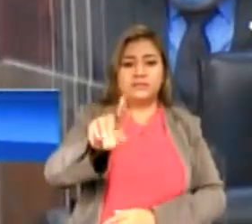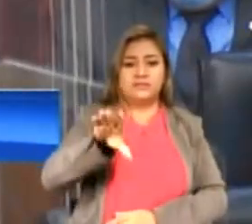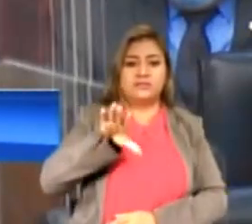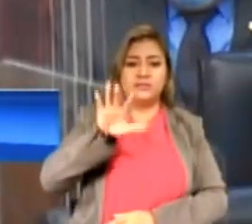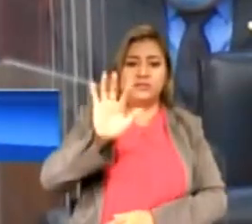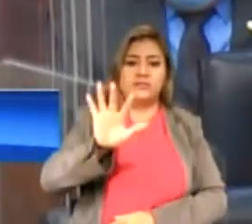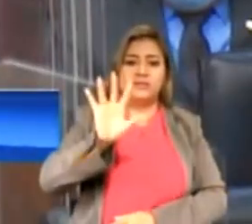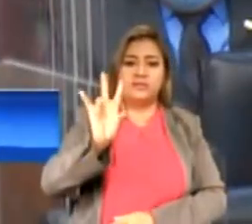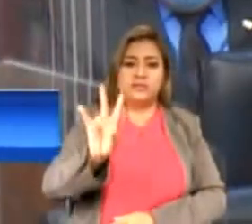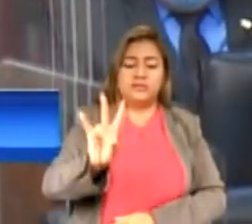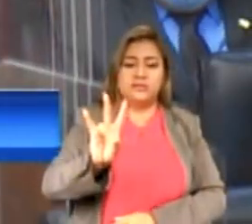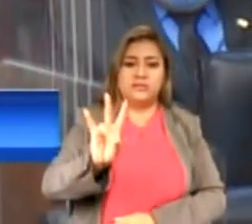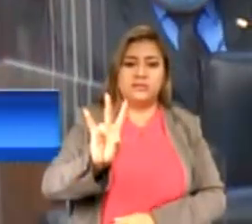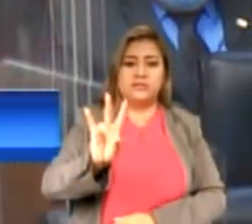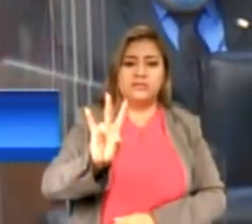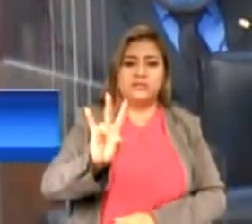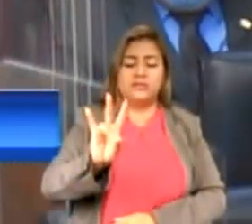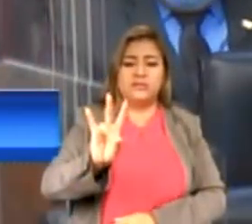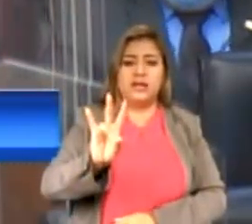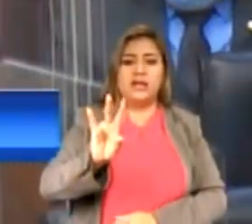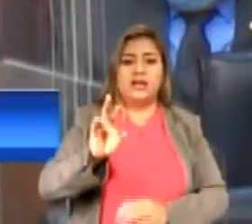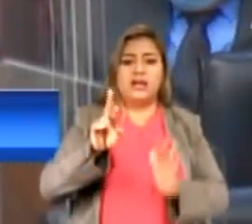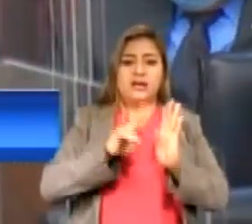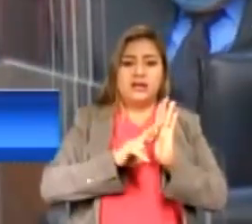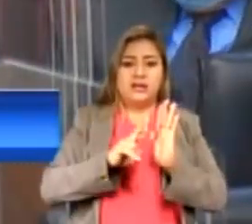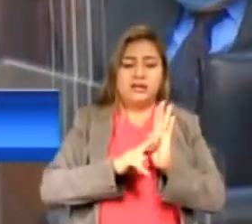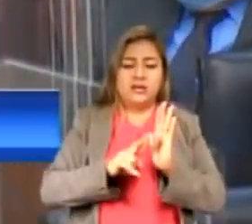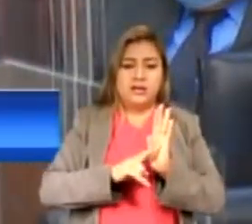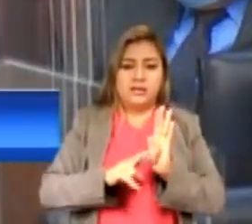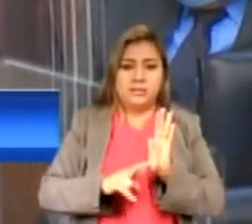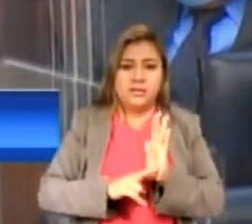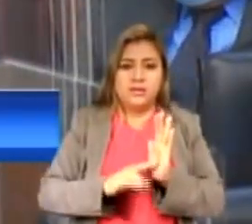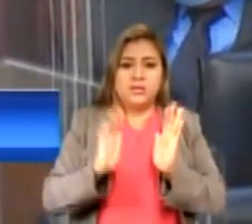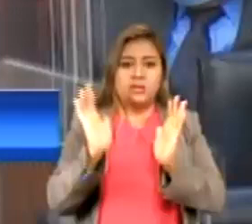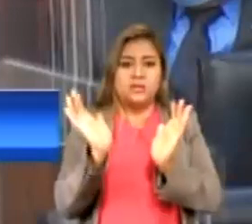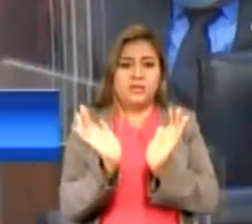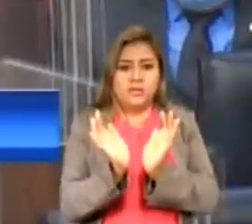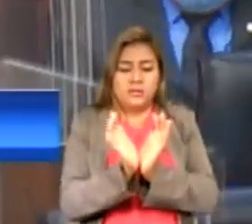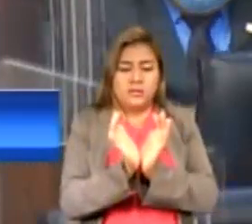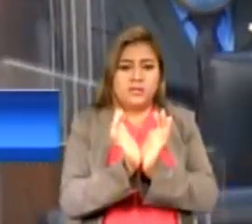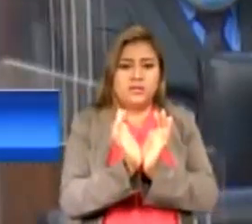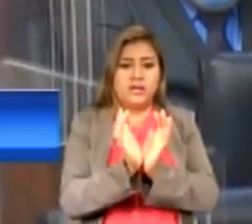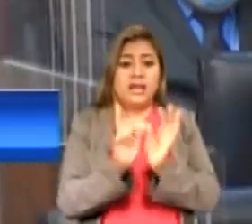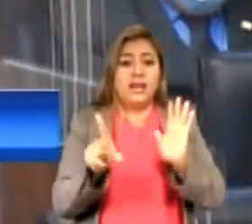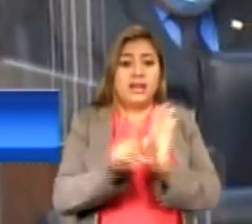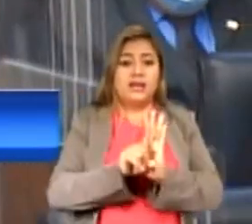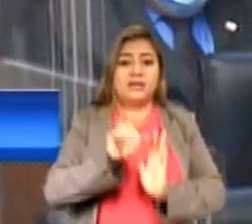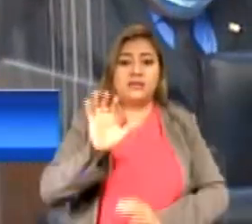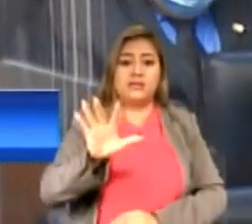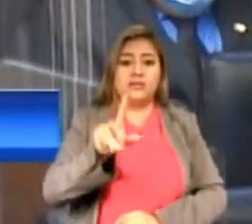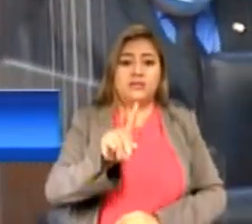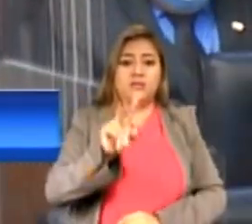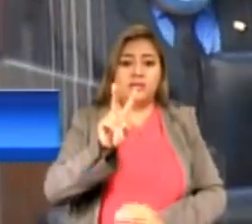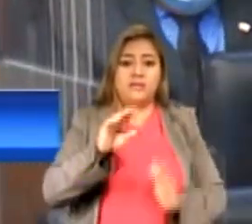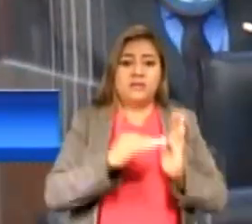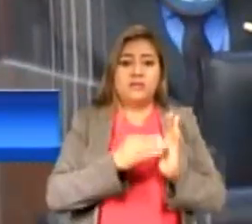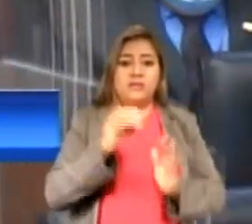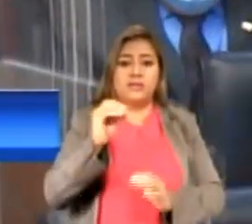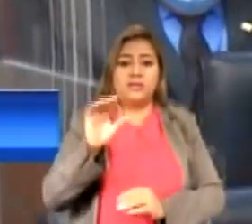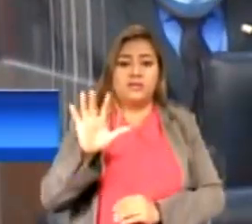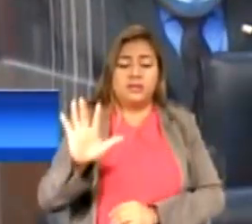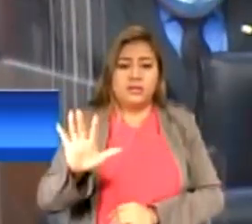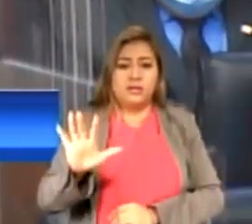157... del reglamento de la Caja del Seguro Social, de la ley 51 del 2005,